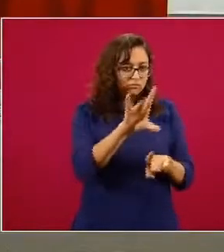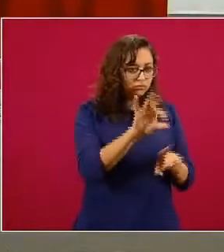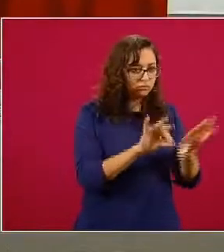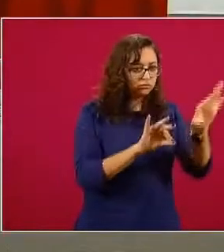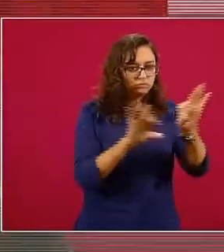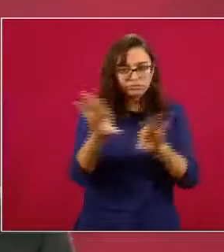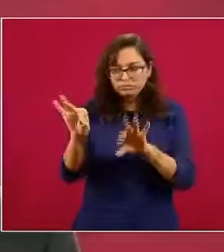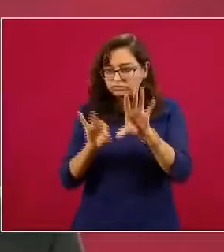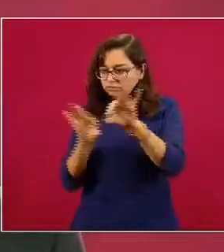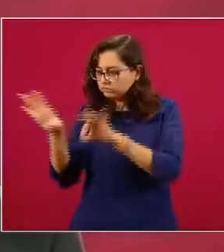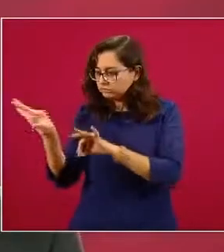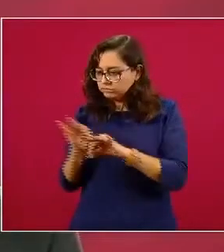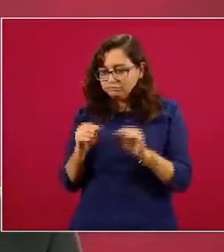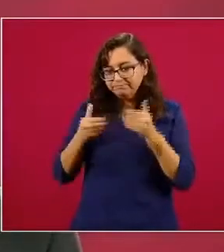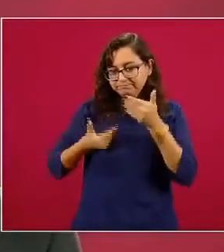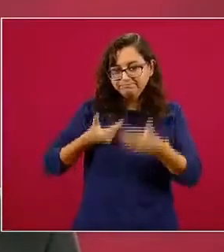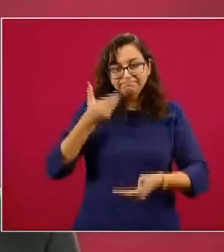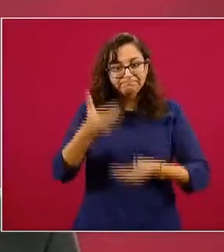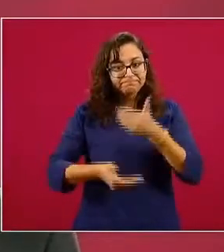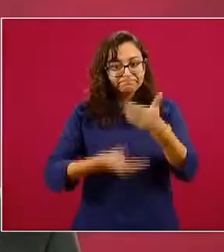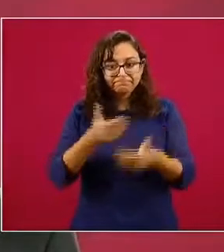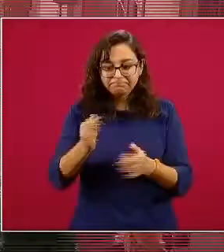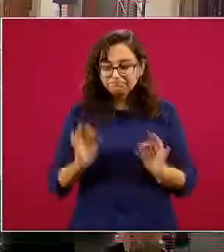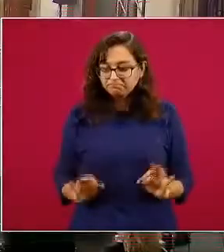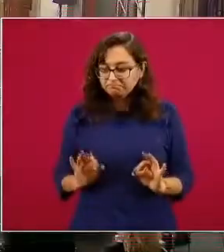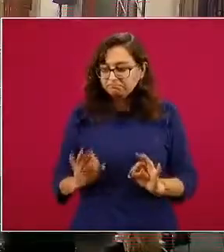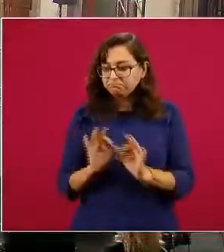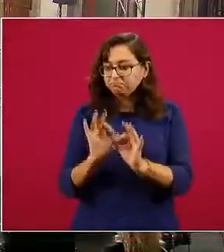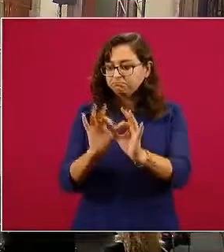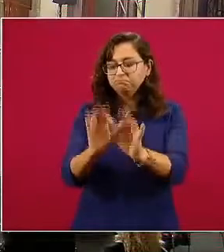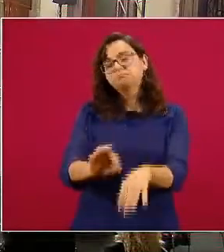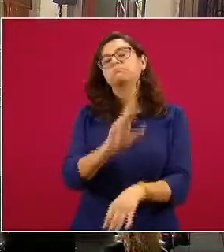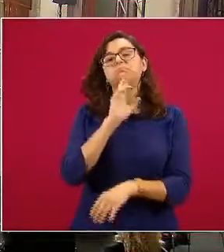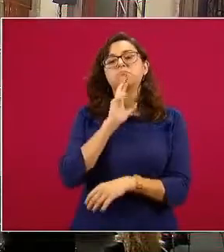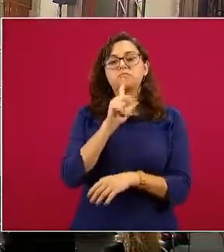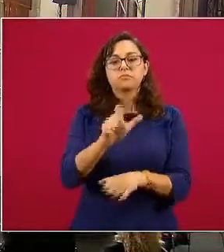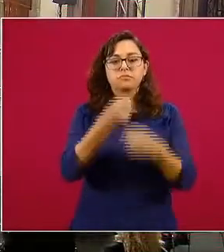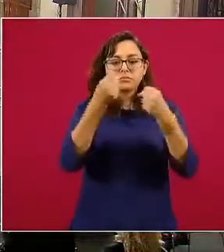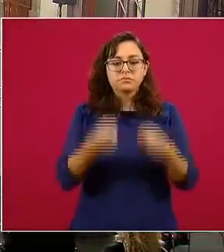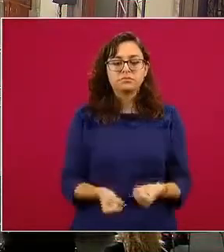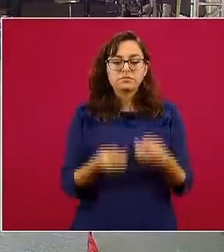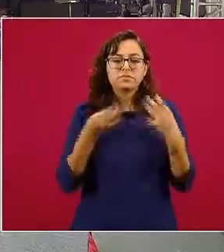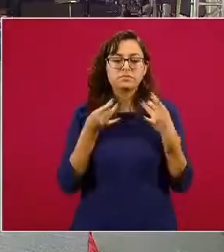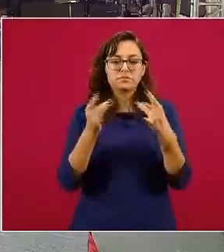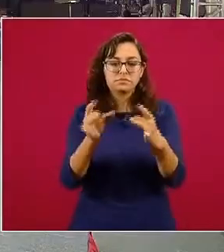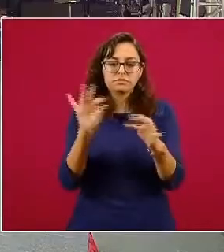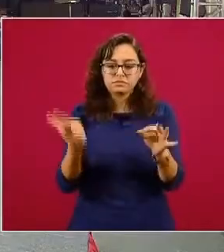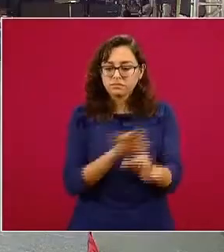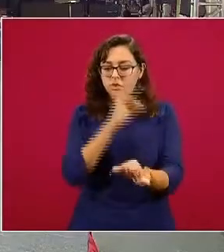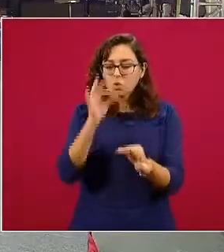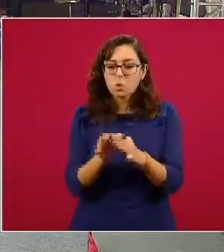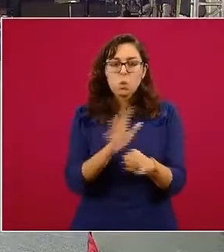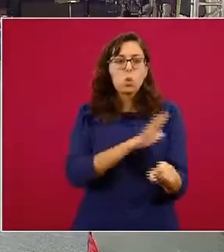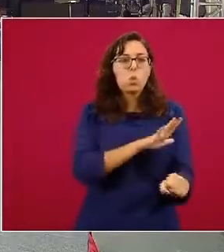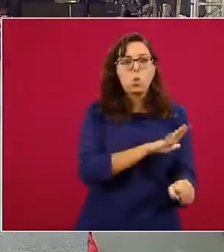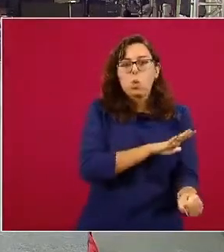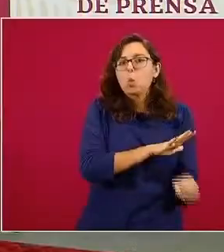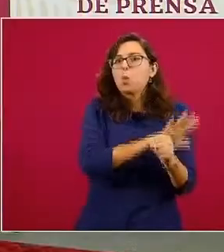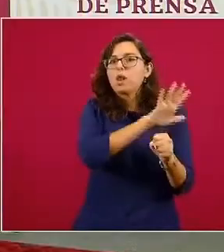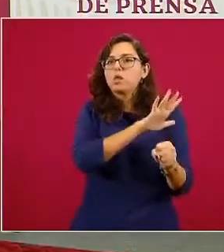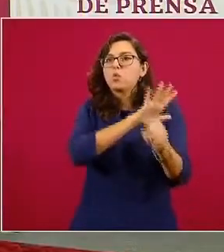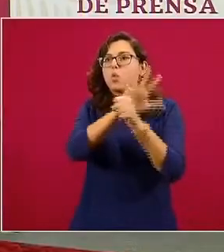avance en el descubrimiento científico sobre sus condiciones de seguridad, calidad y eficacia, cuáles podrían ser las